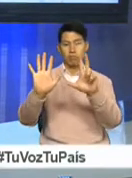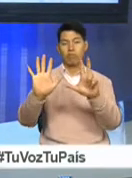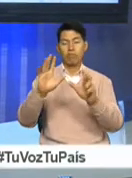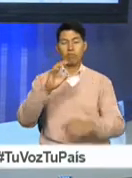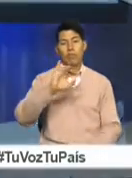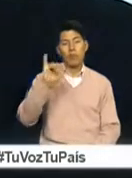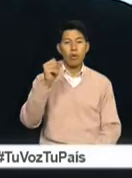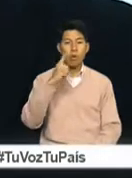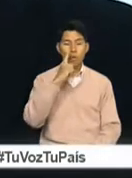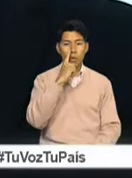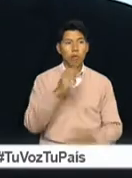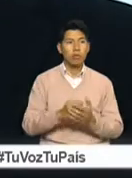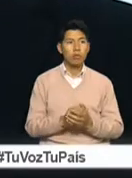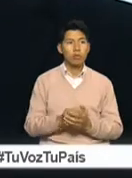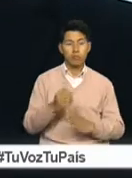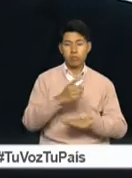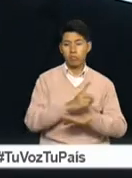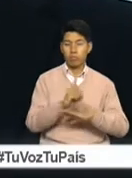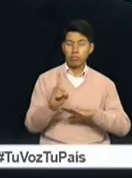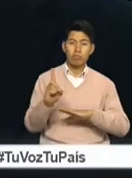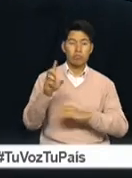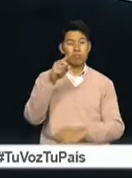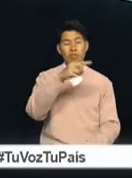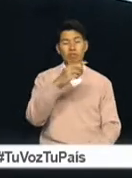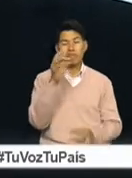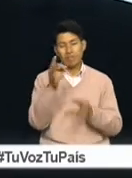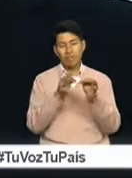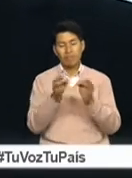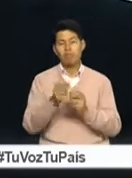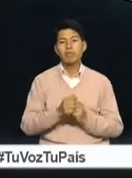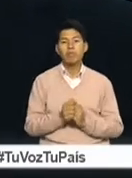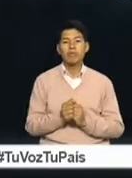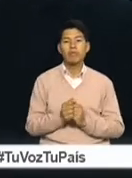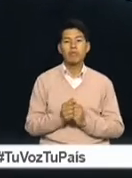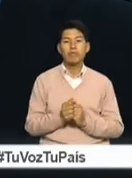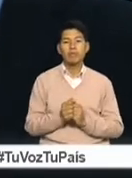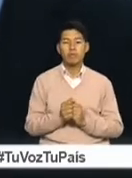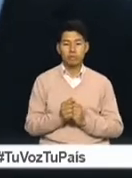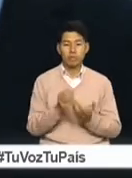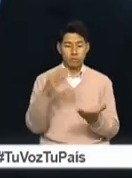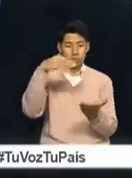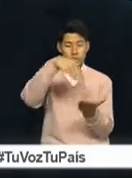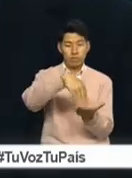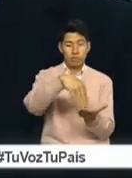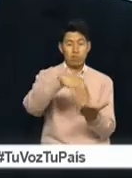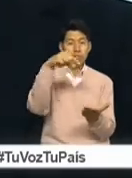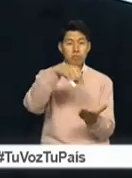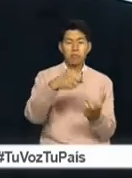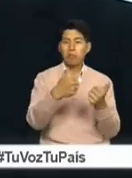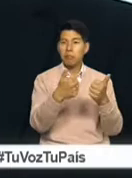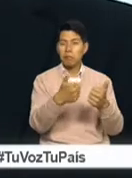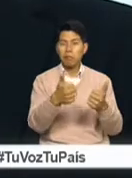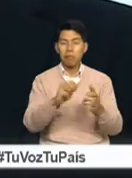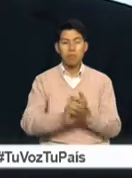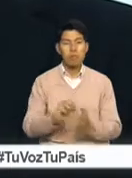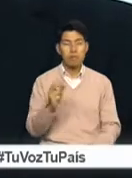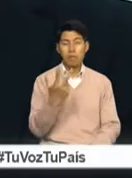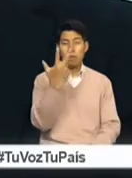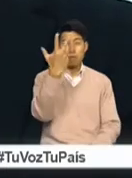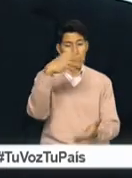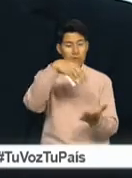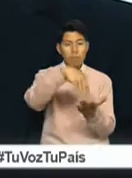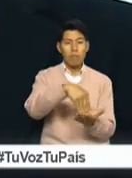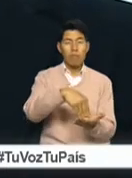objetivo este es el tercer lanzamiento que tenemos en américa latina' de este centro que es una iniciativa realmente inédita para la región